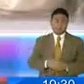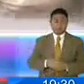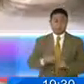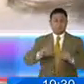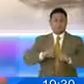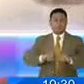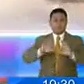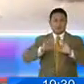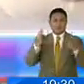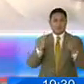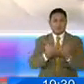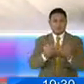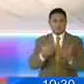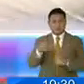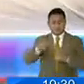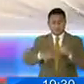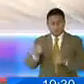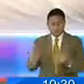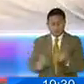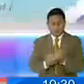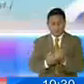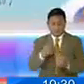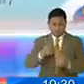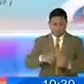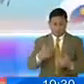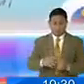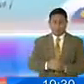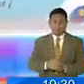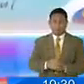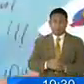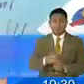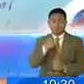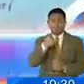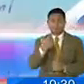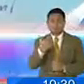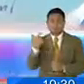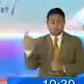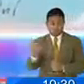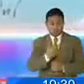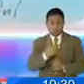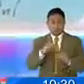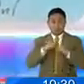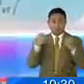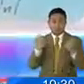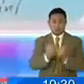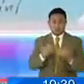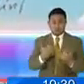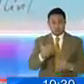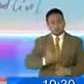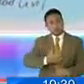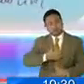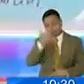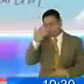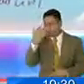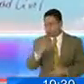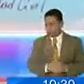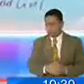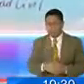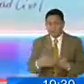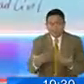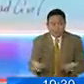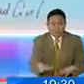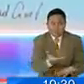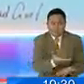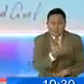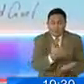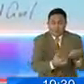plantones de respaldo a la familia y al menor se dieron en la ciudad. Al decirles que nosotros como sociedad estamos indignados. No pueden darse